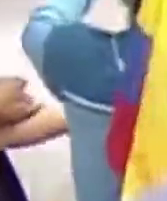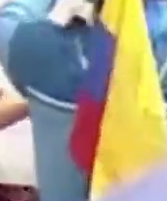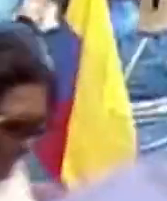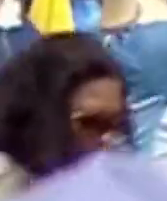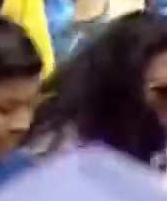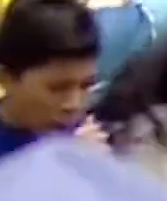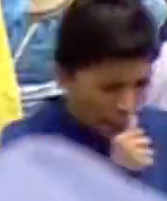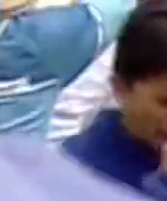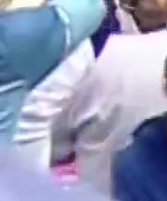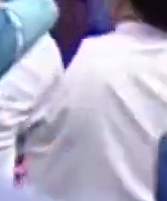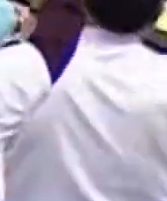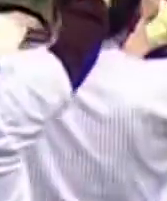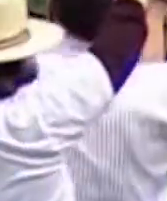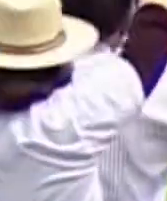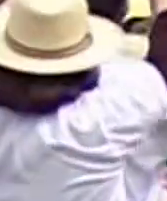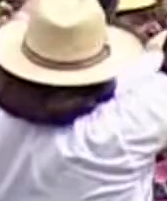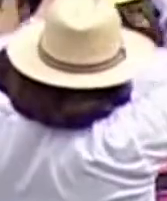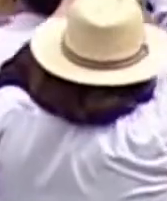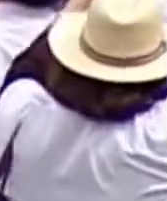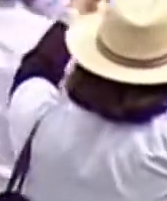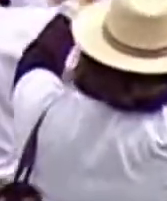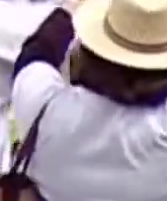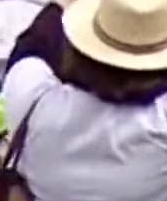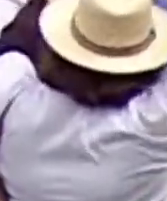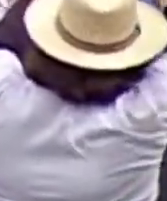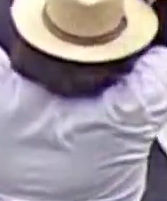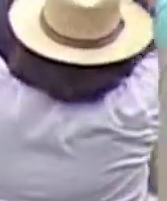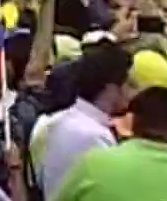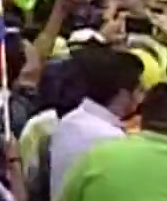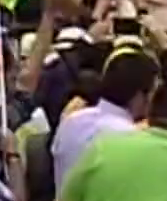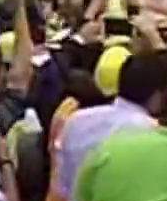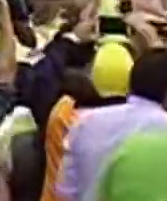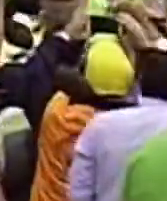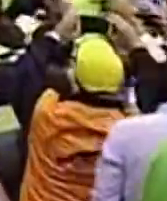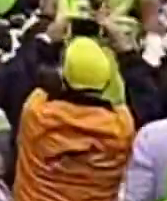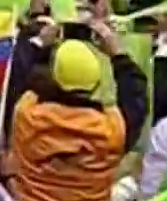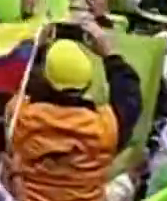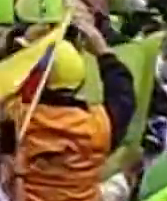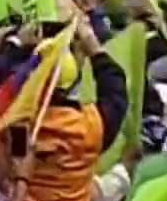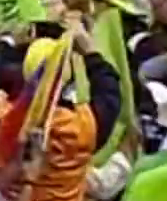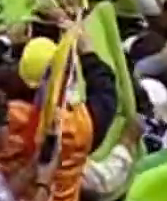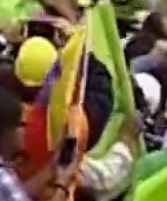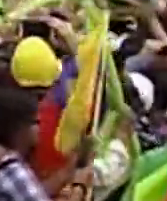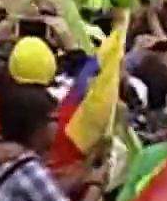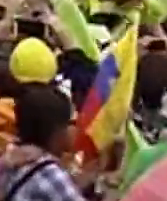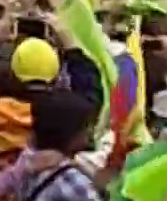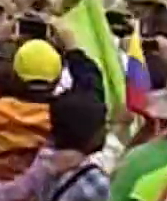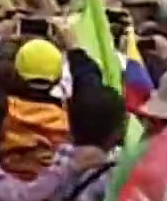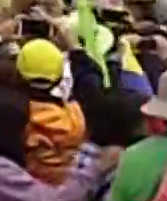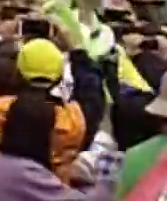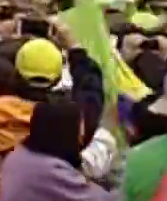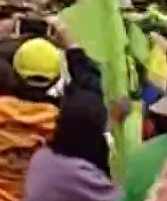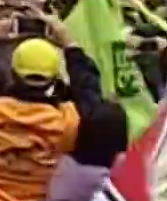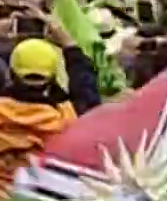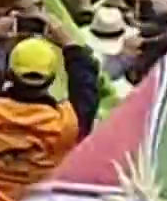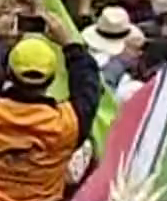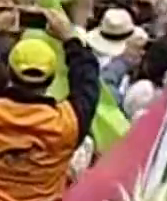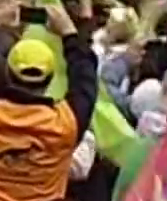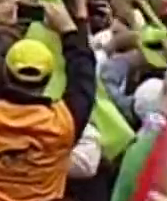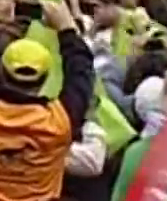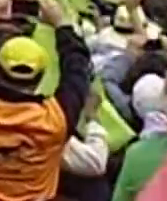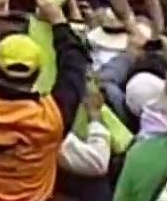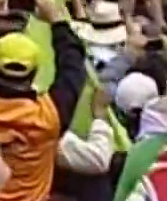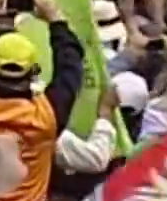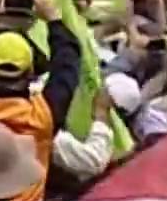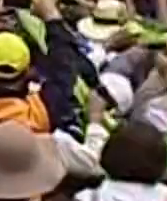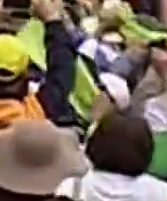sucre en tababela se dieron cita a los simpatizantes de rafael correa ahí le expresaron sus muestras de cariño a través de las